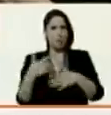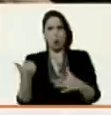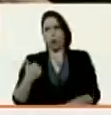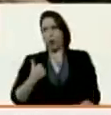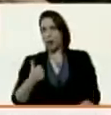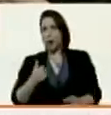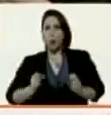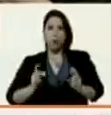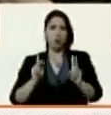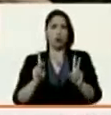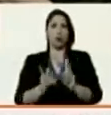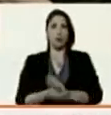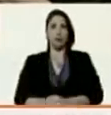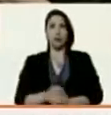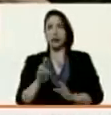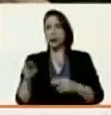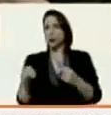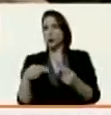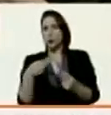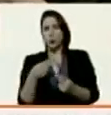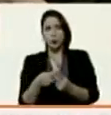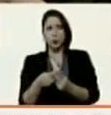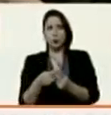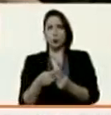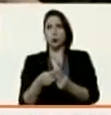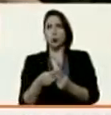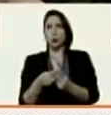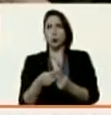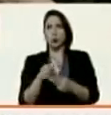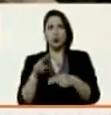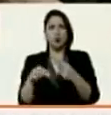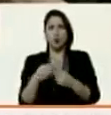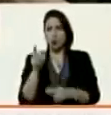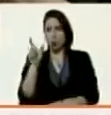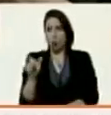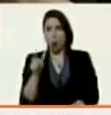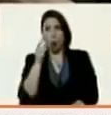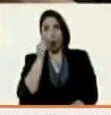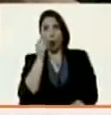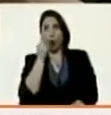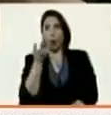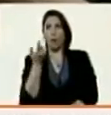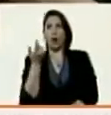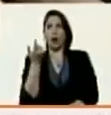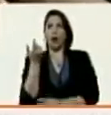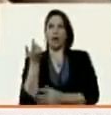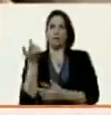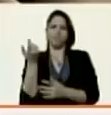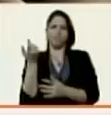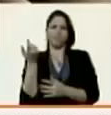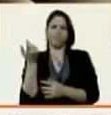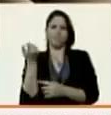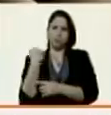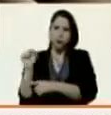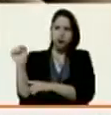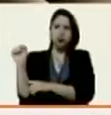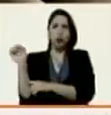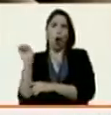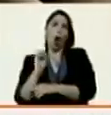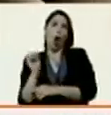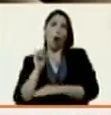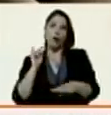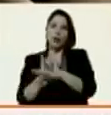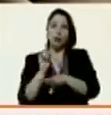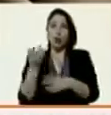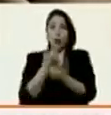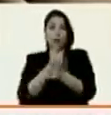oportunidad nunca nunca nunca rafael urdaneta volvió a traicionar al presidente al libertador